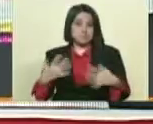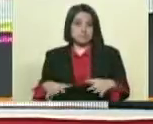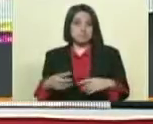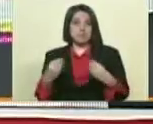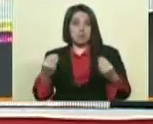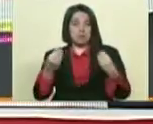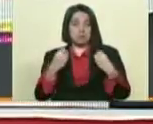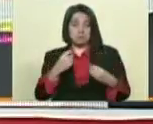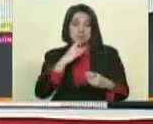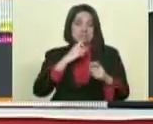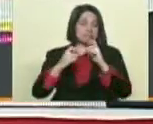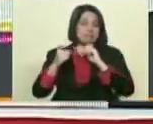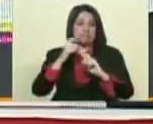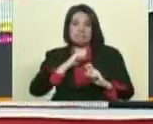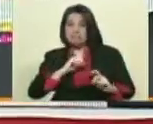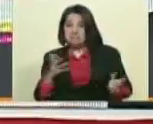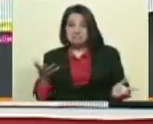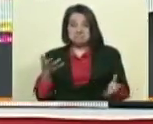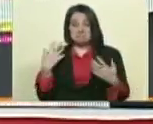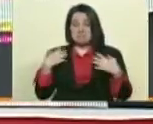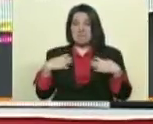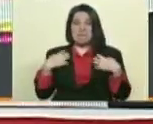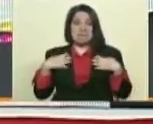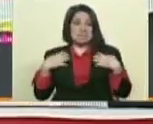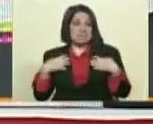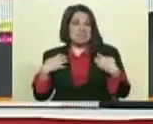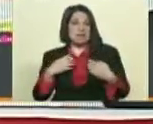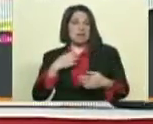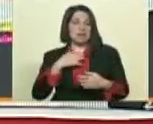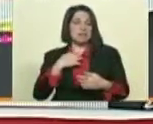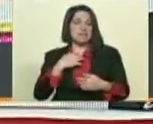le pique, que se rasque.